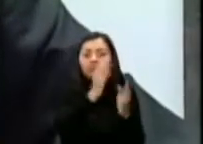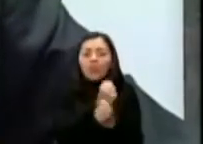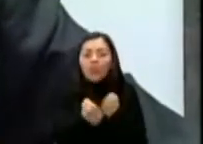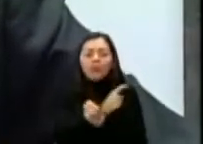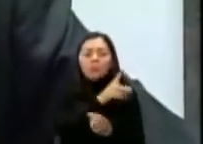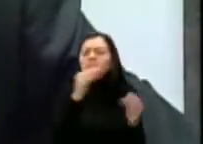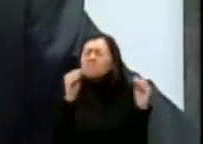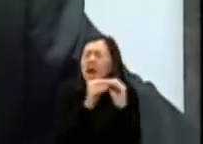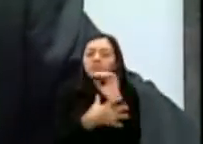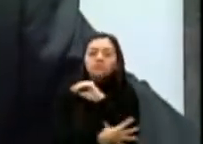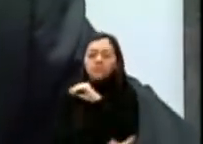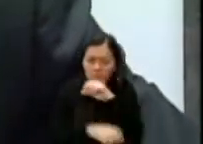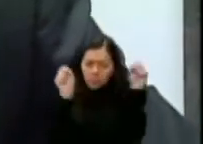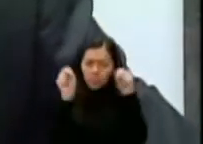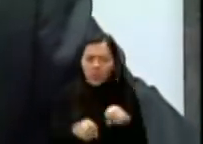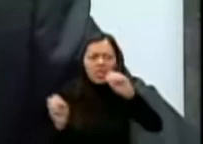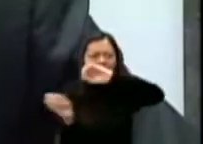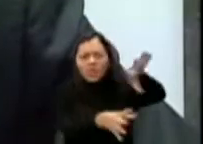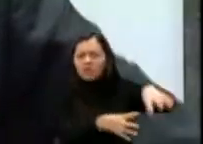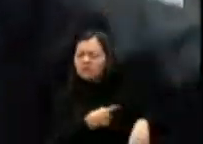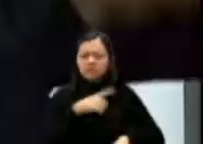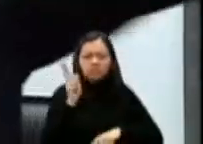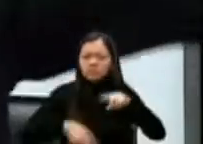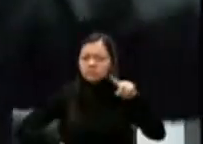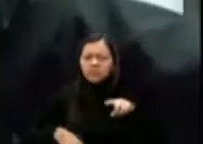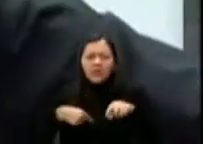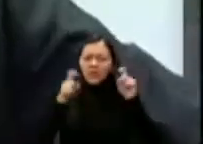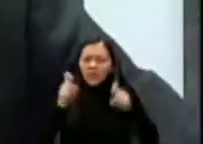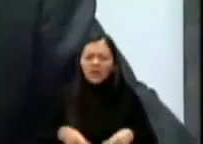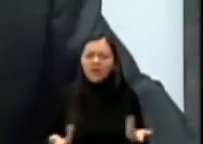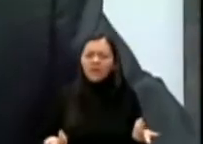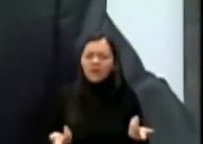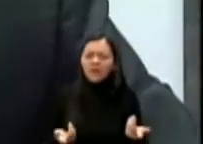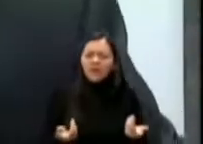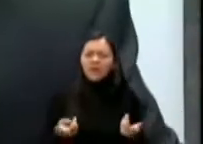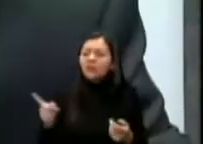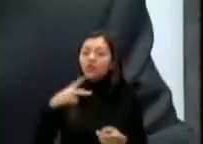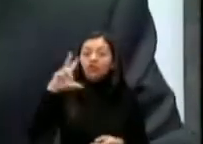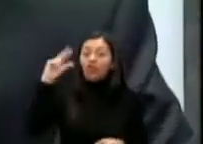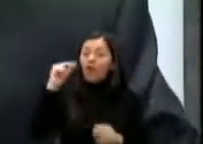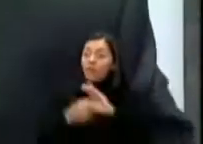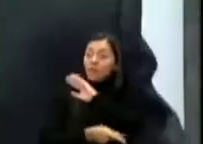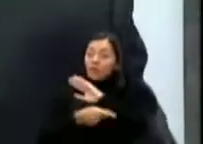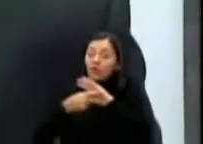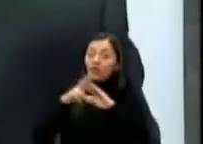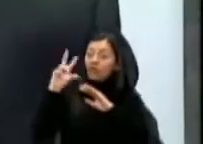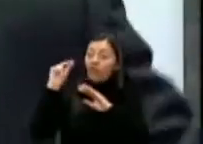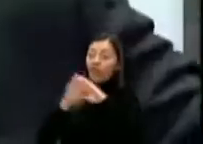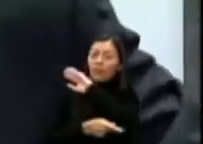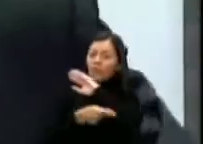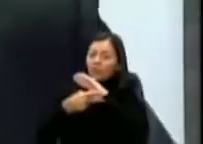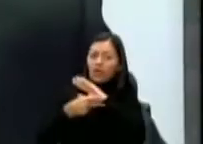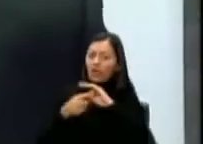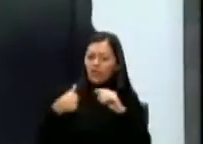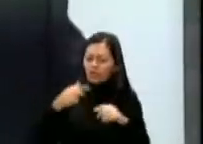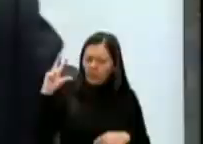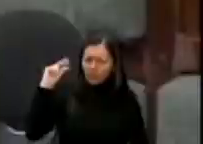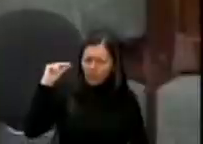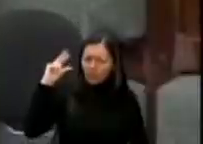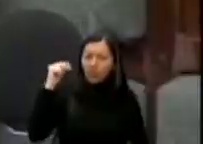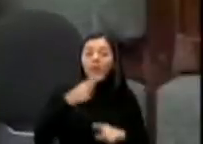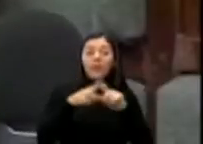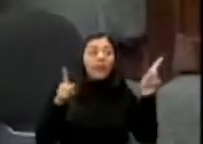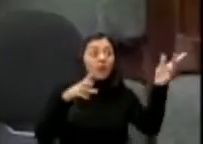porque no pueden decir no al petróleo pero si aspecto de lo que saca de nuestra provincia denme más a donde estamos patricio